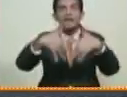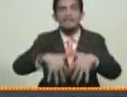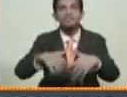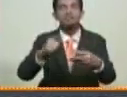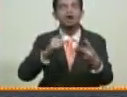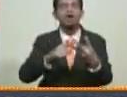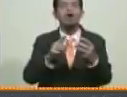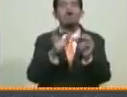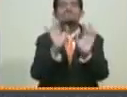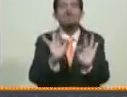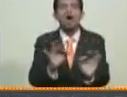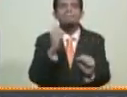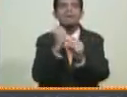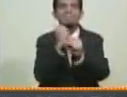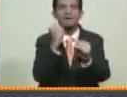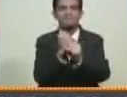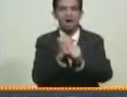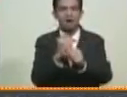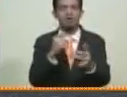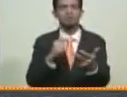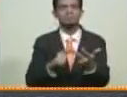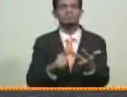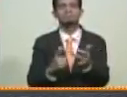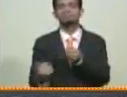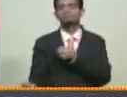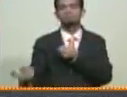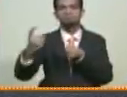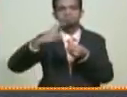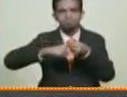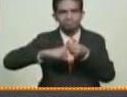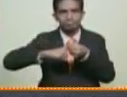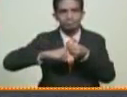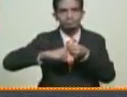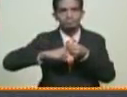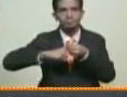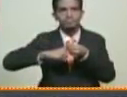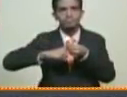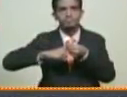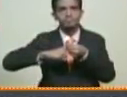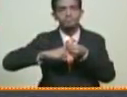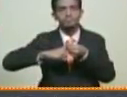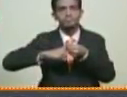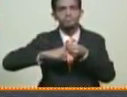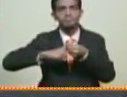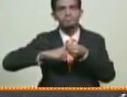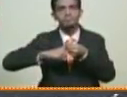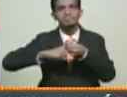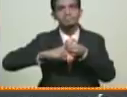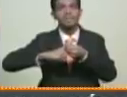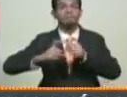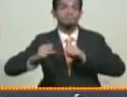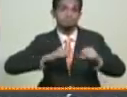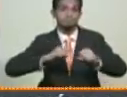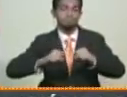las formas de trabajo, en la incorporación del partido a actividades de gobierno,